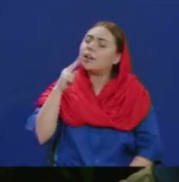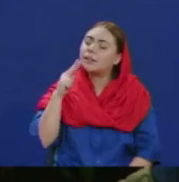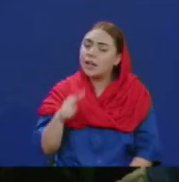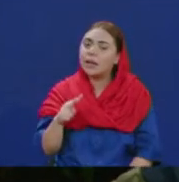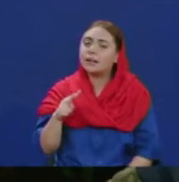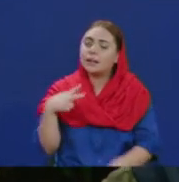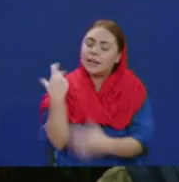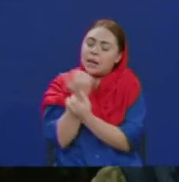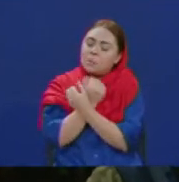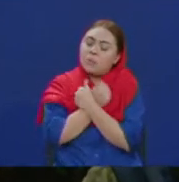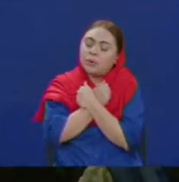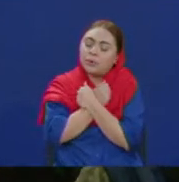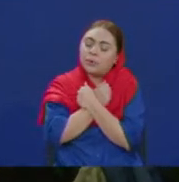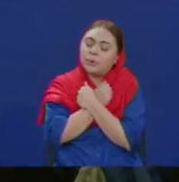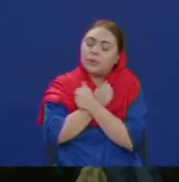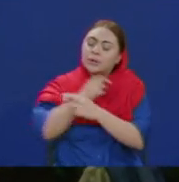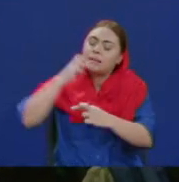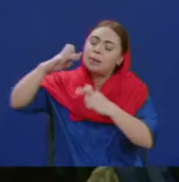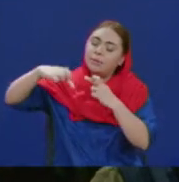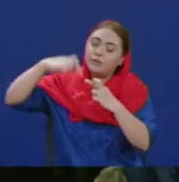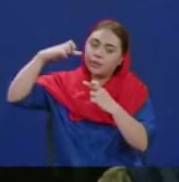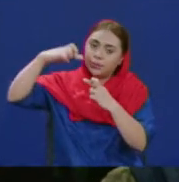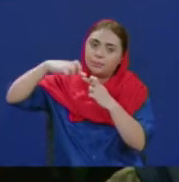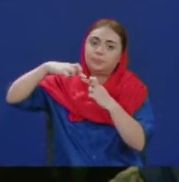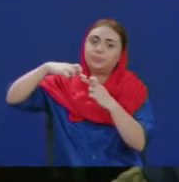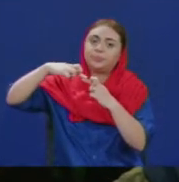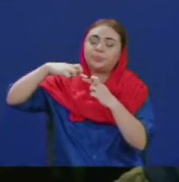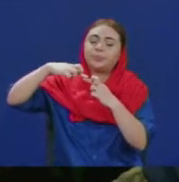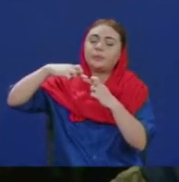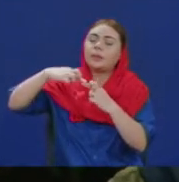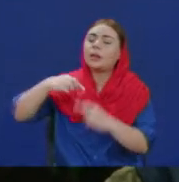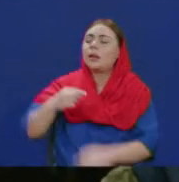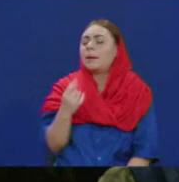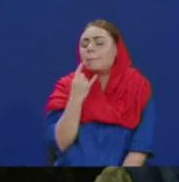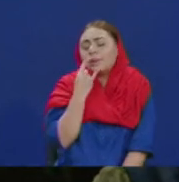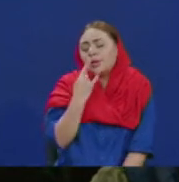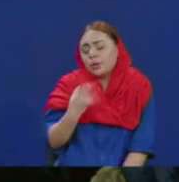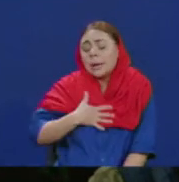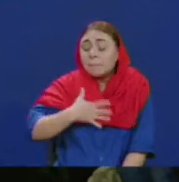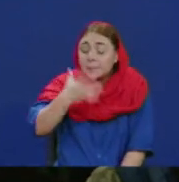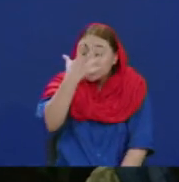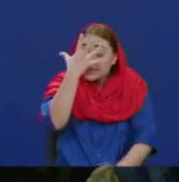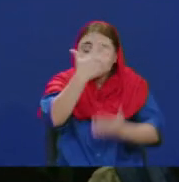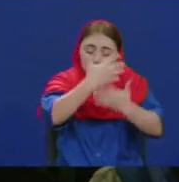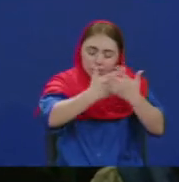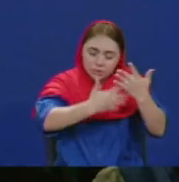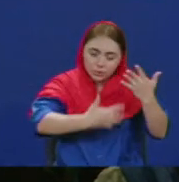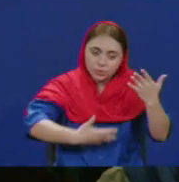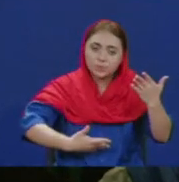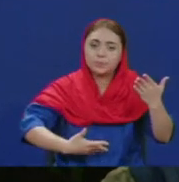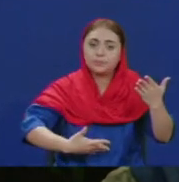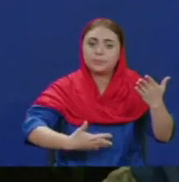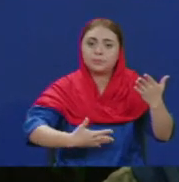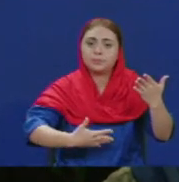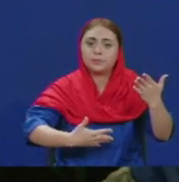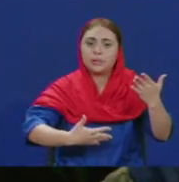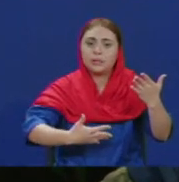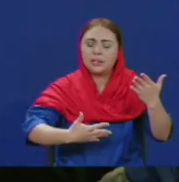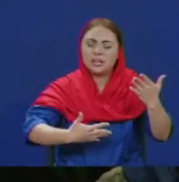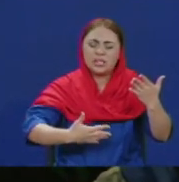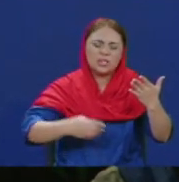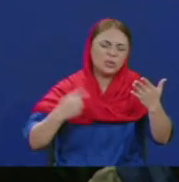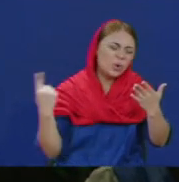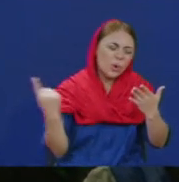de amor, de perfección. Perdona nuestros pecados, nuestras faltas,